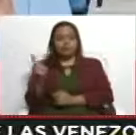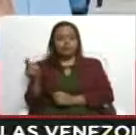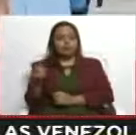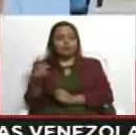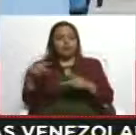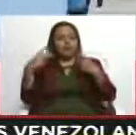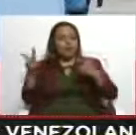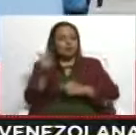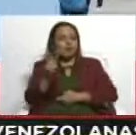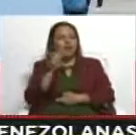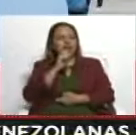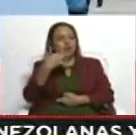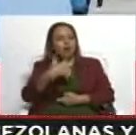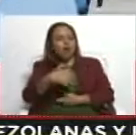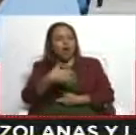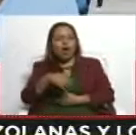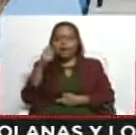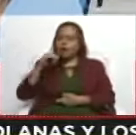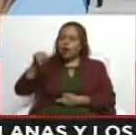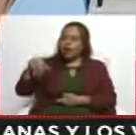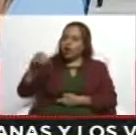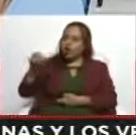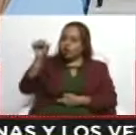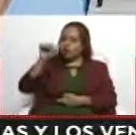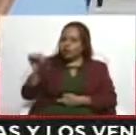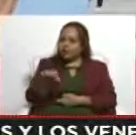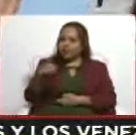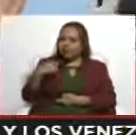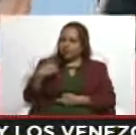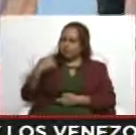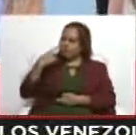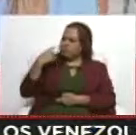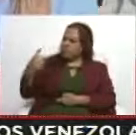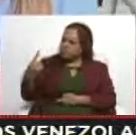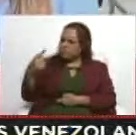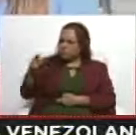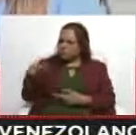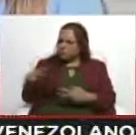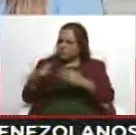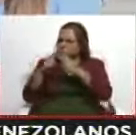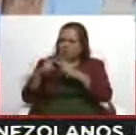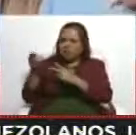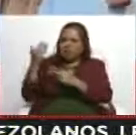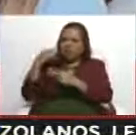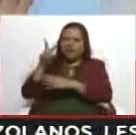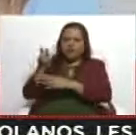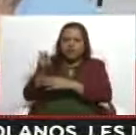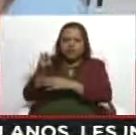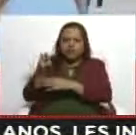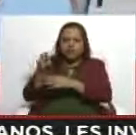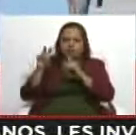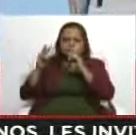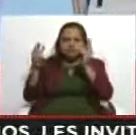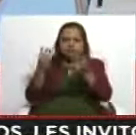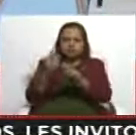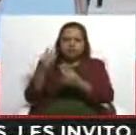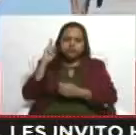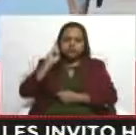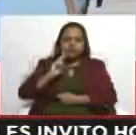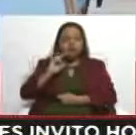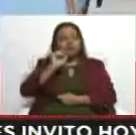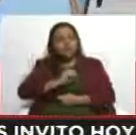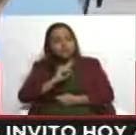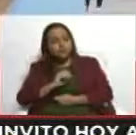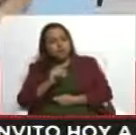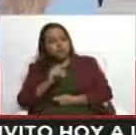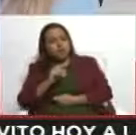y yo te decía, Boris, tú lo viste el viernes en el Monumental. Bueno, ustedes saben que el señor José Delgado y yo estábamos en el Monumental Simón